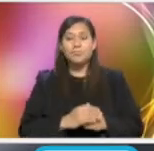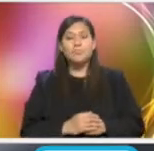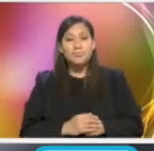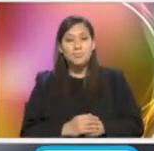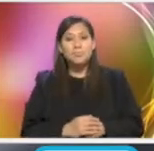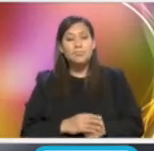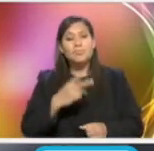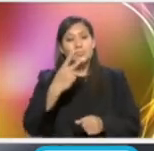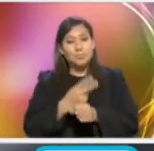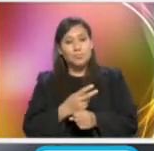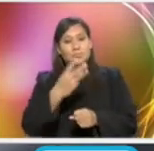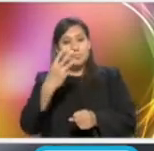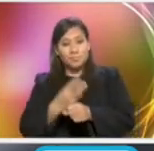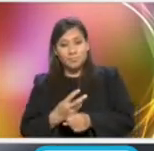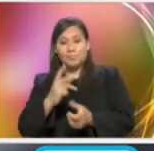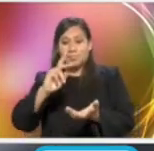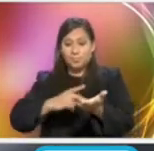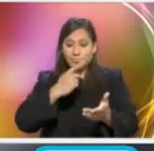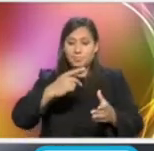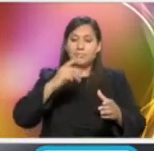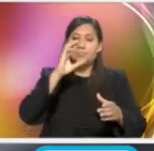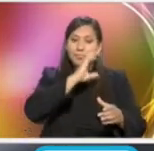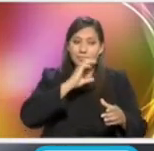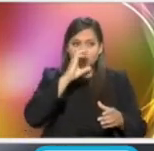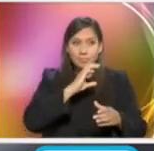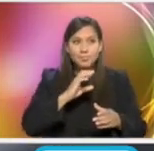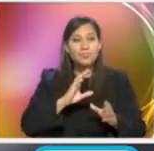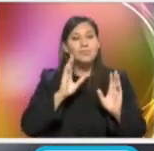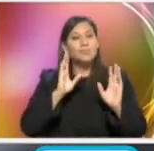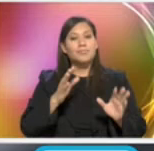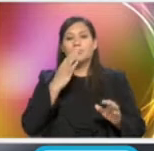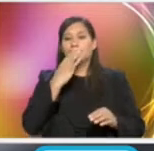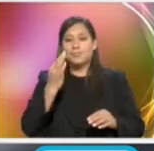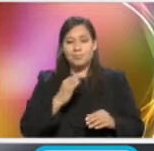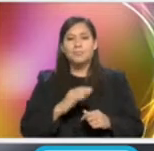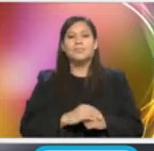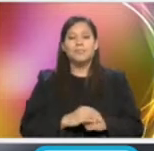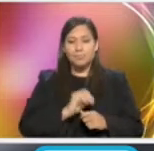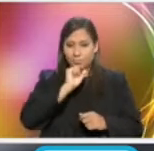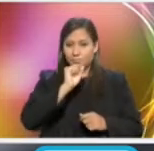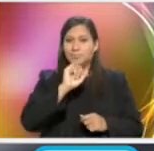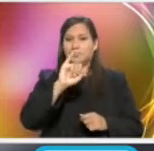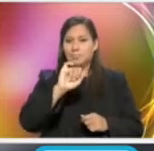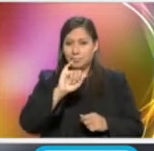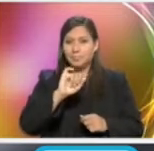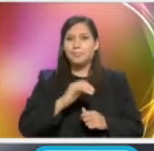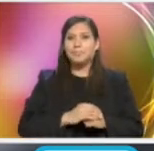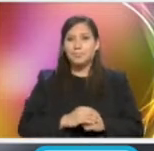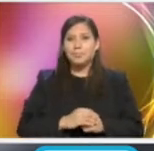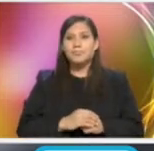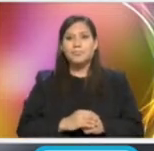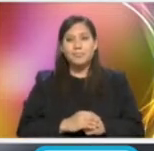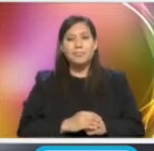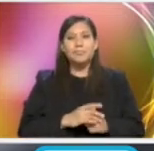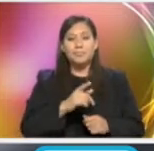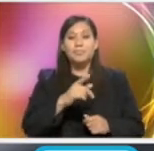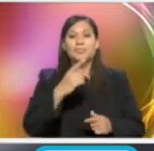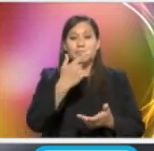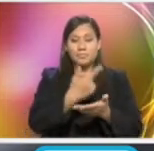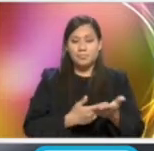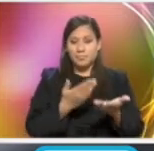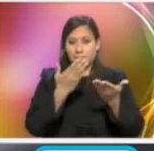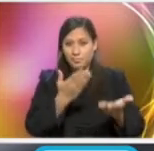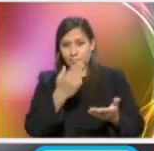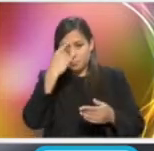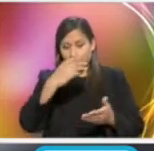La segunda o tercera recalentada ya queda- está deliciosa. Ya queda buena, ¿no? Sí, Sí, se va como que- concentrando los sabores, claro. ¡Amarra! Sí, Y ahí están exacto. los